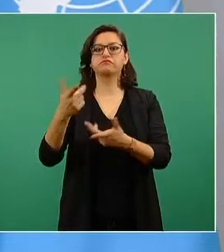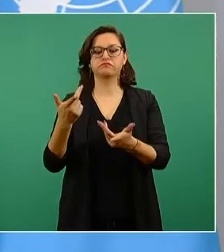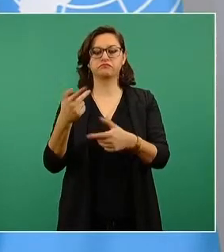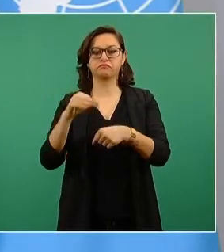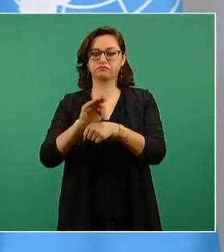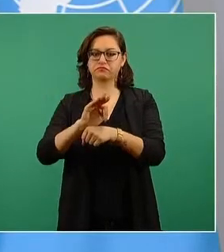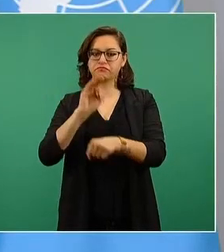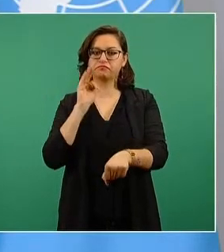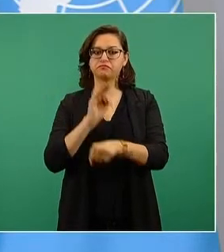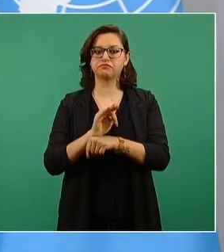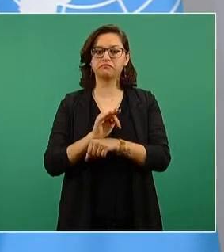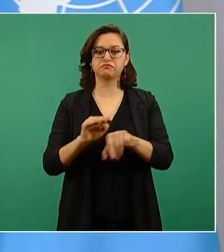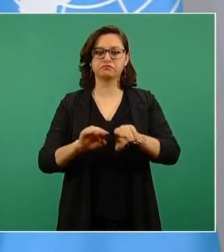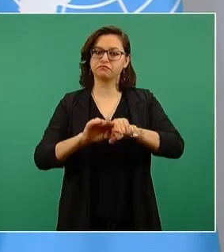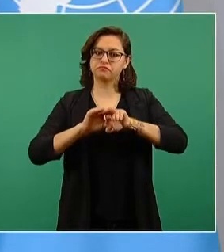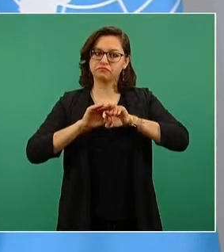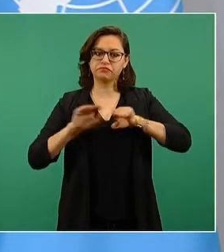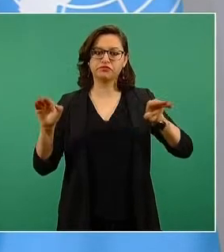la igualdad.